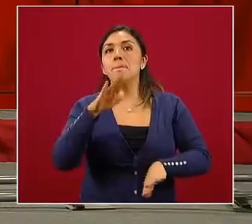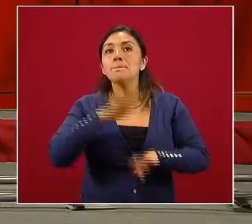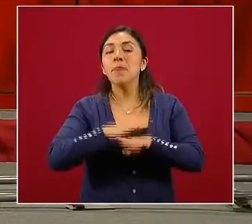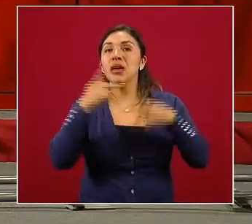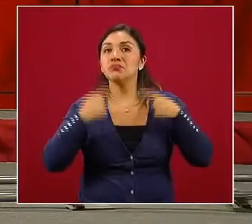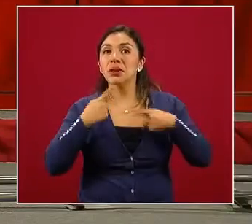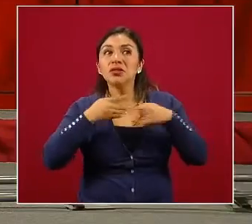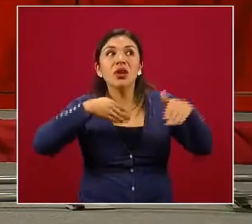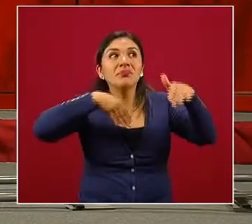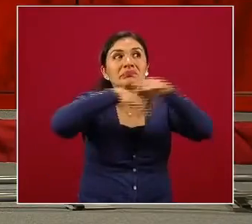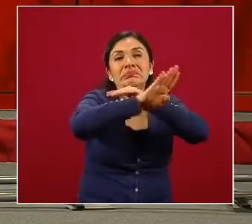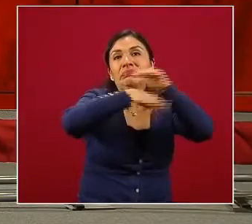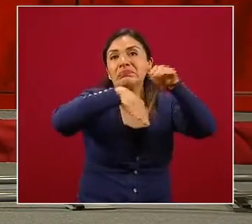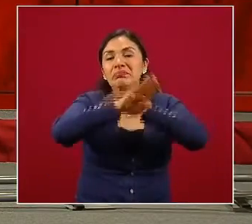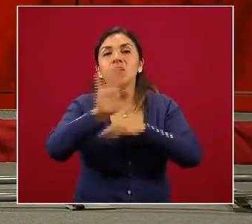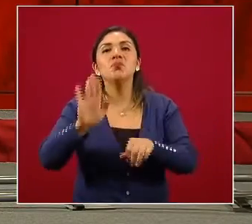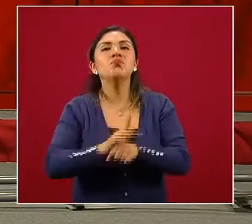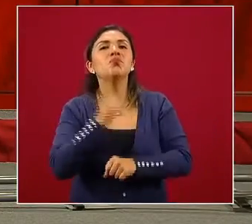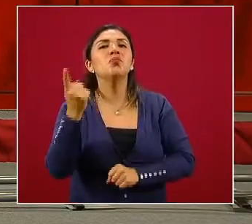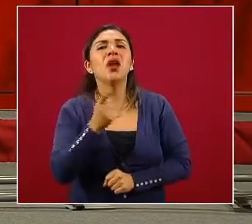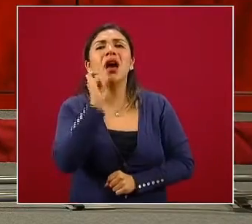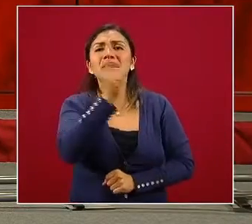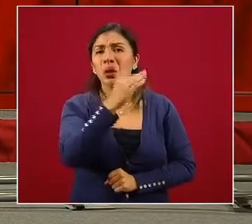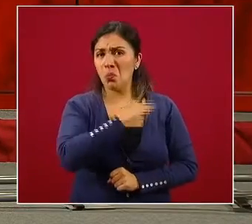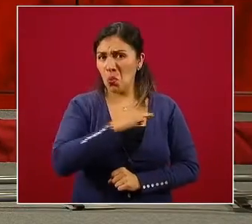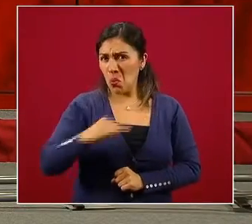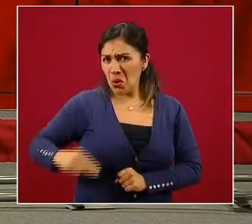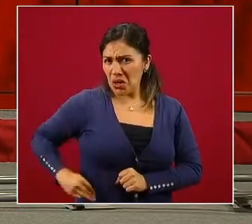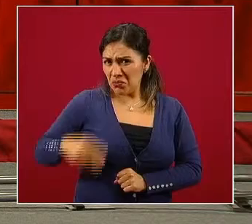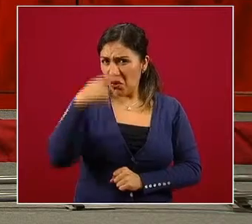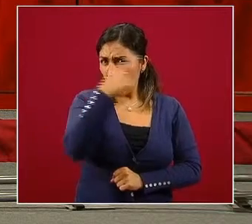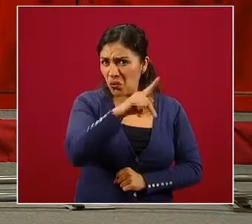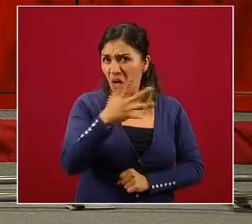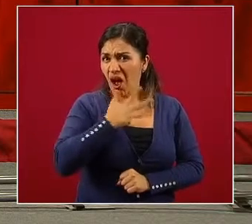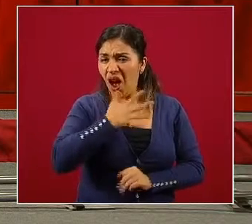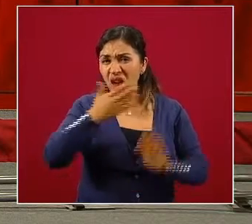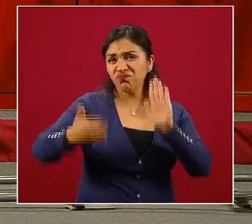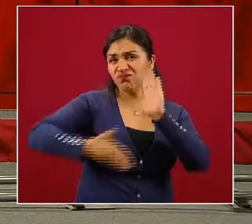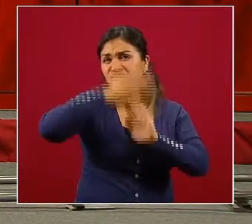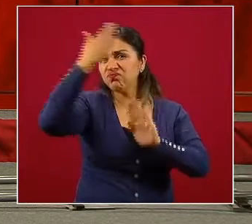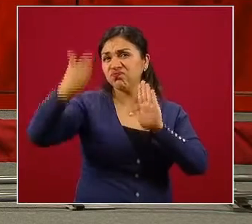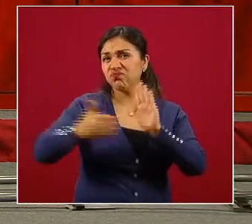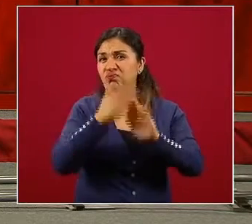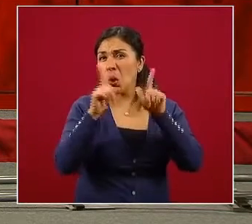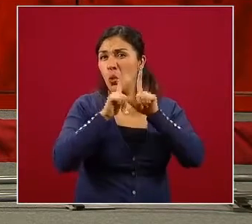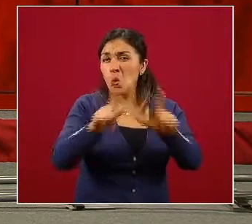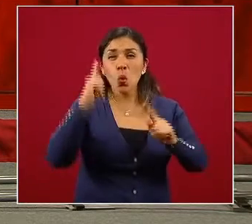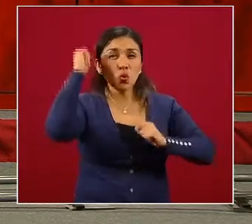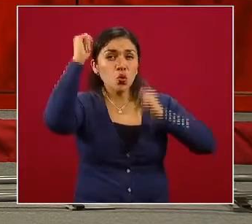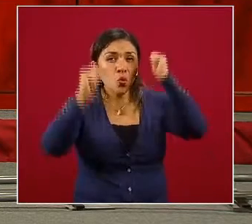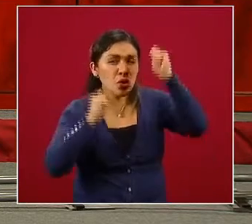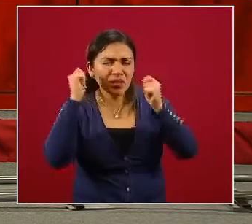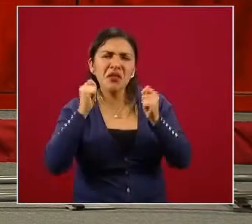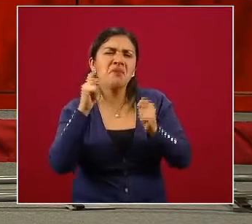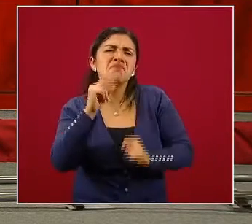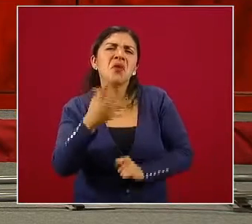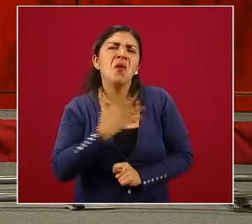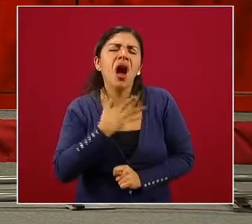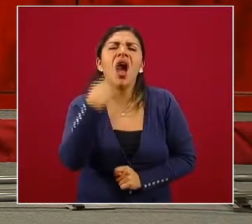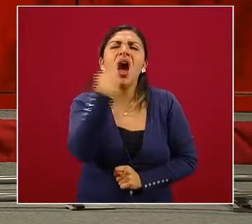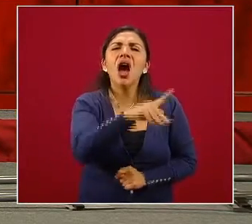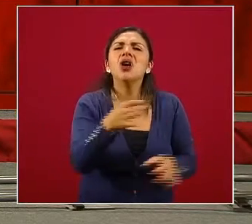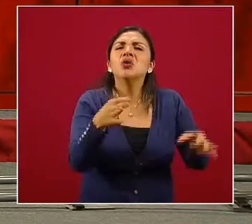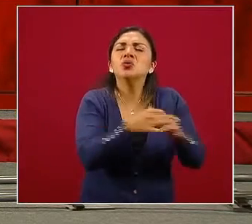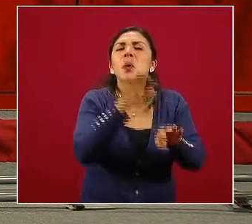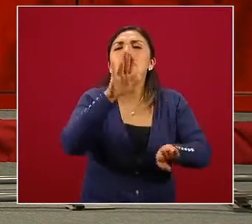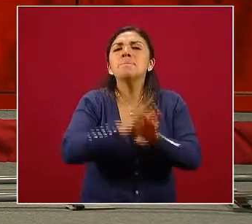de personas, en primera porque no son municipios con infraestructura para ello, no son municipios turísticos, básicamente son municipios